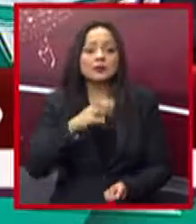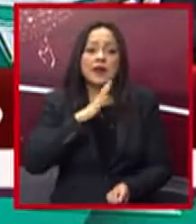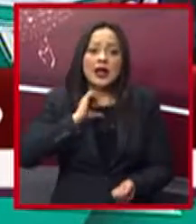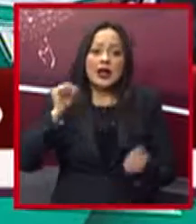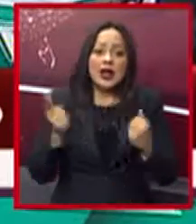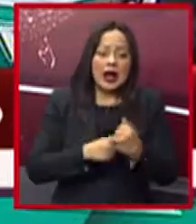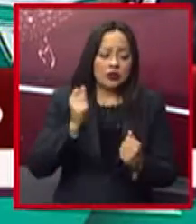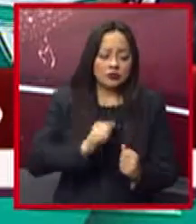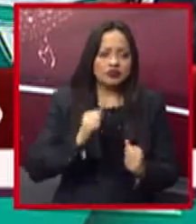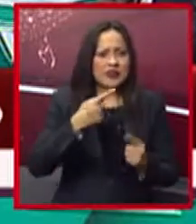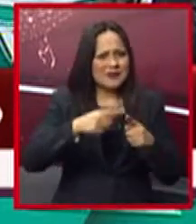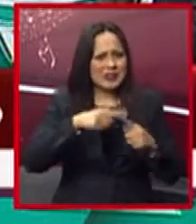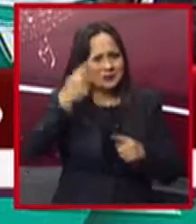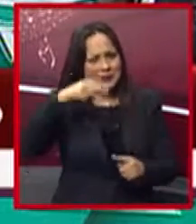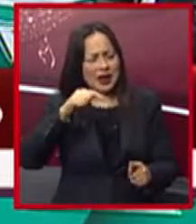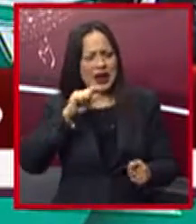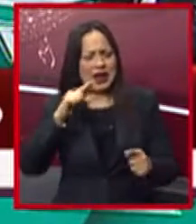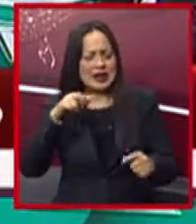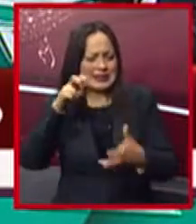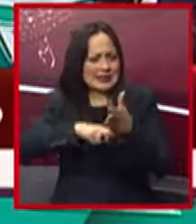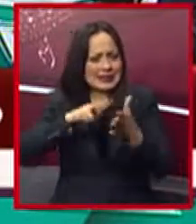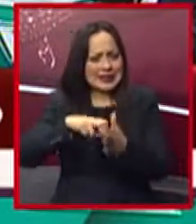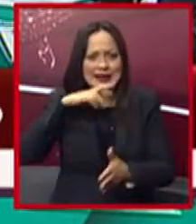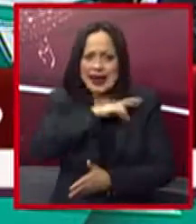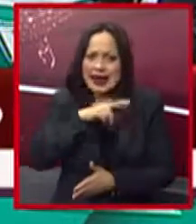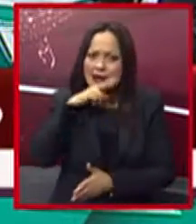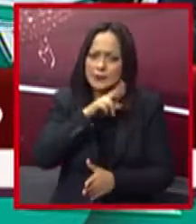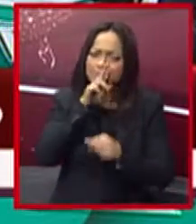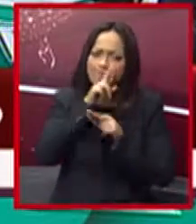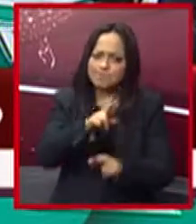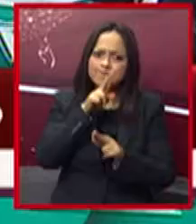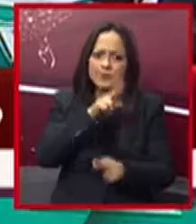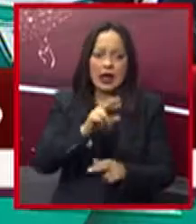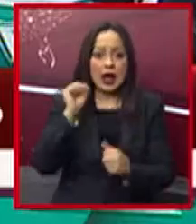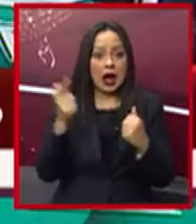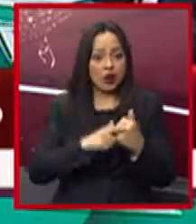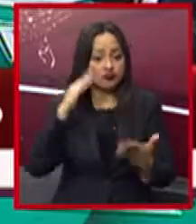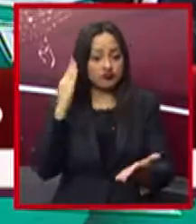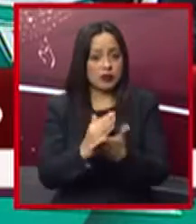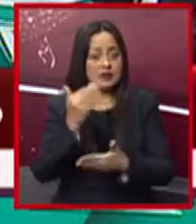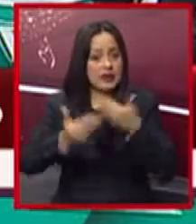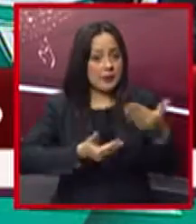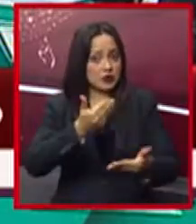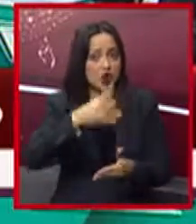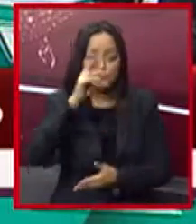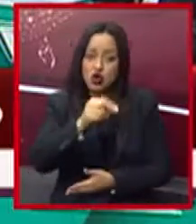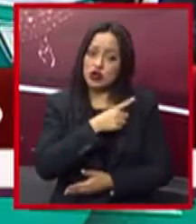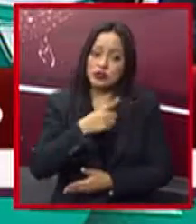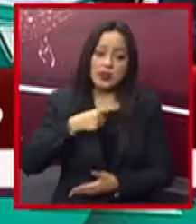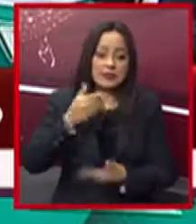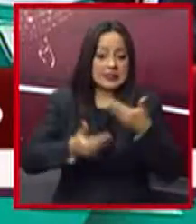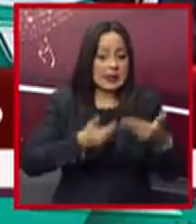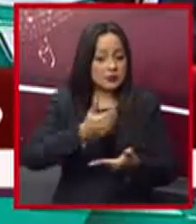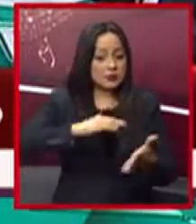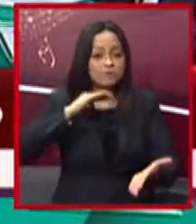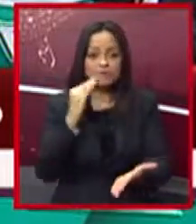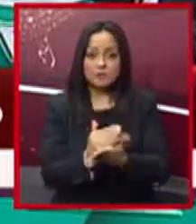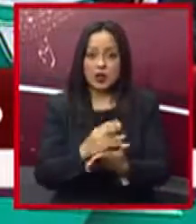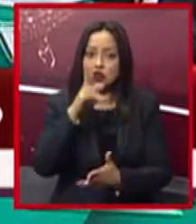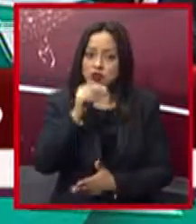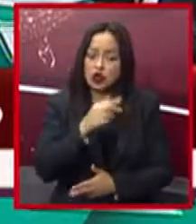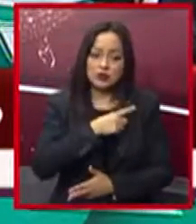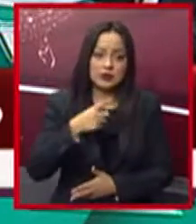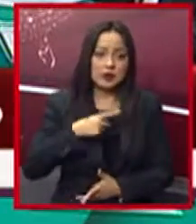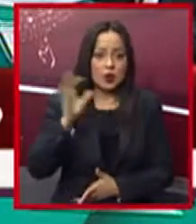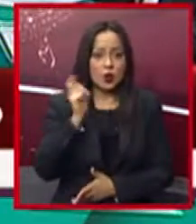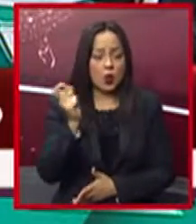módulos para corregir de manera inmediata. En el entendido de que no se puede suspender, eso fue lo que les pedimos, que no se puede suspender el servicio